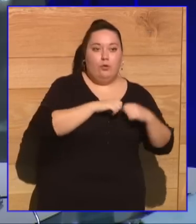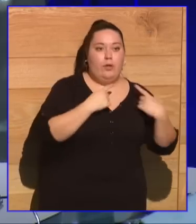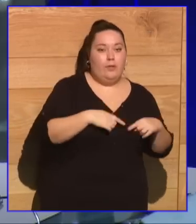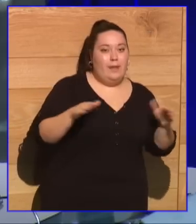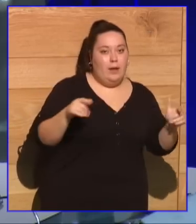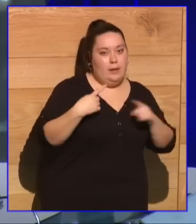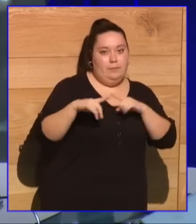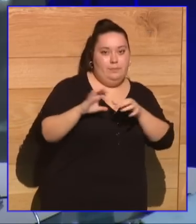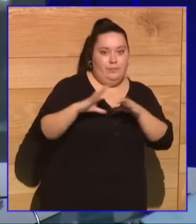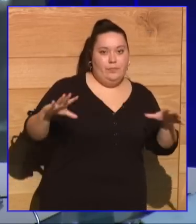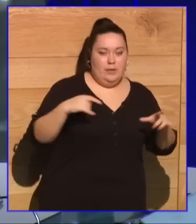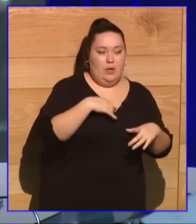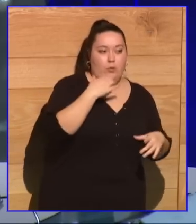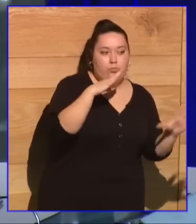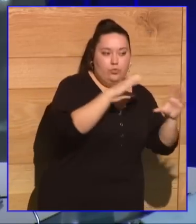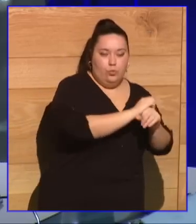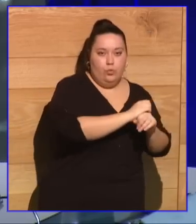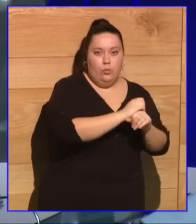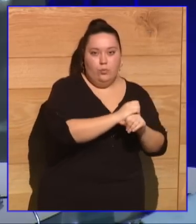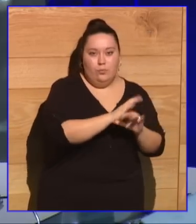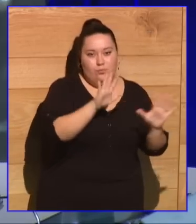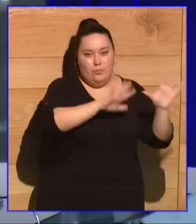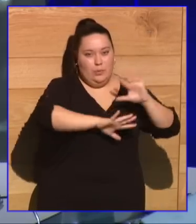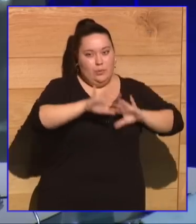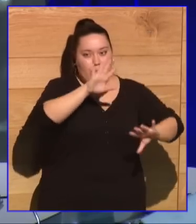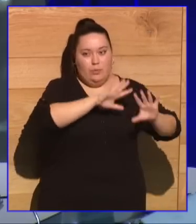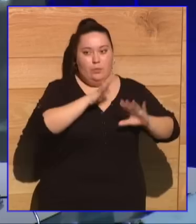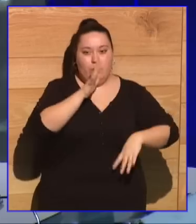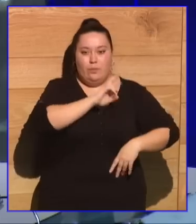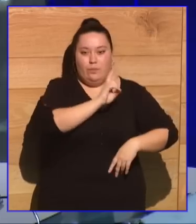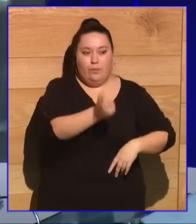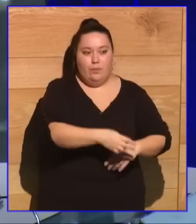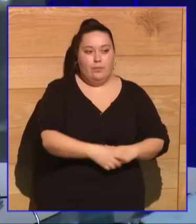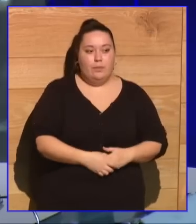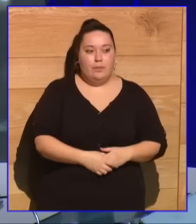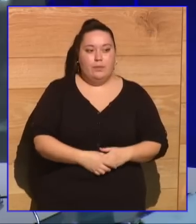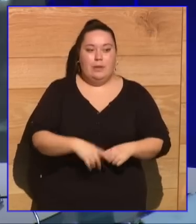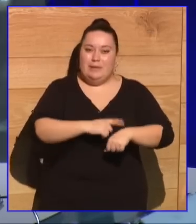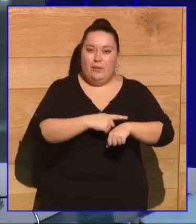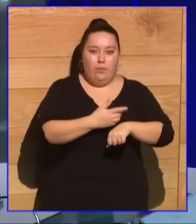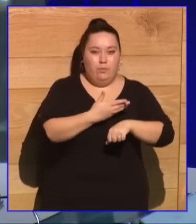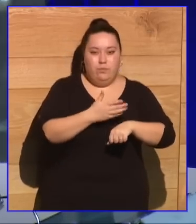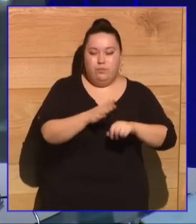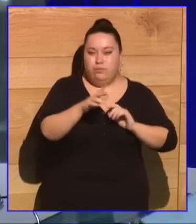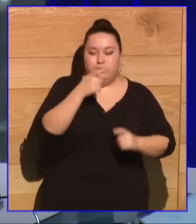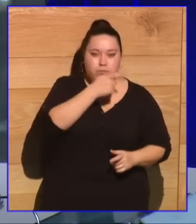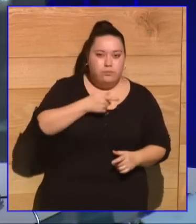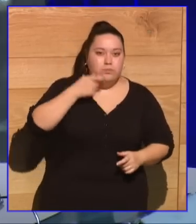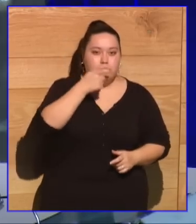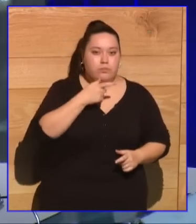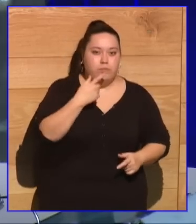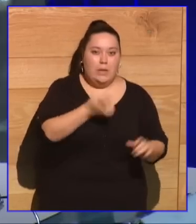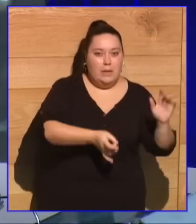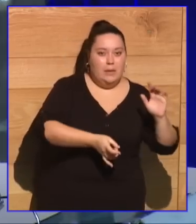muchísimo más oscuro. Turbio. Muchísimo más turbio, por muchas razones. Se tardó mucho en sacar adelante la película,